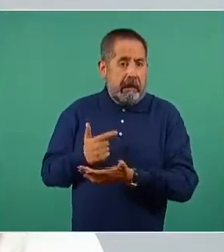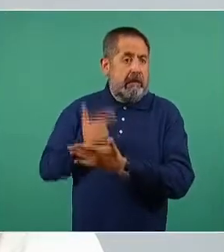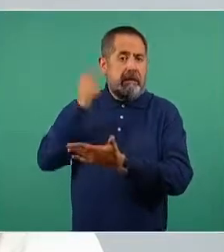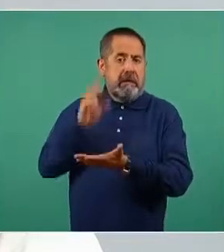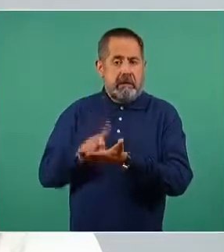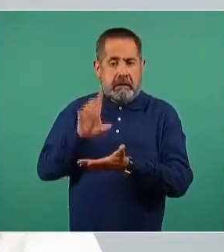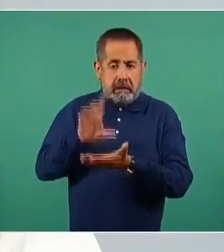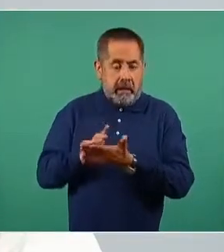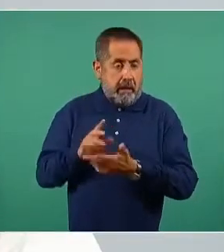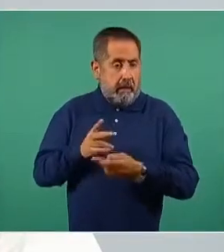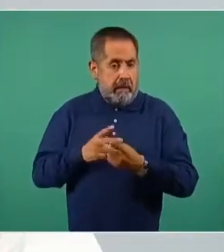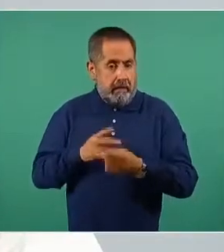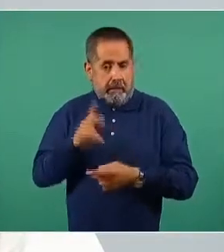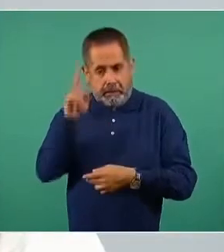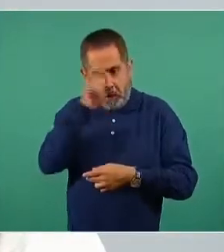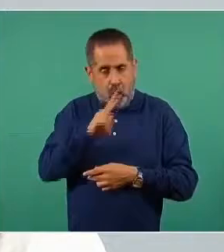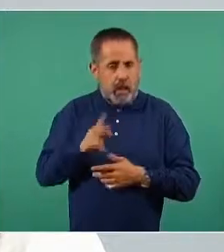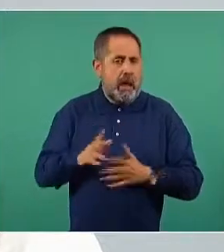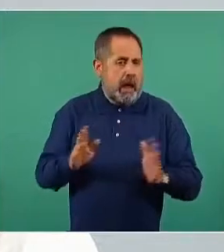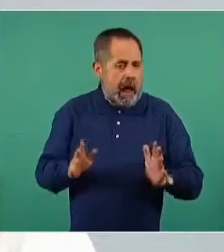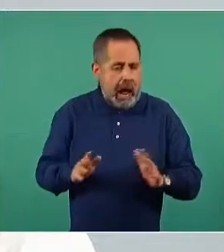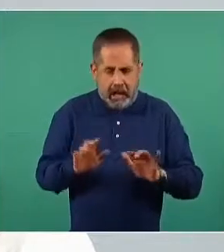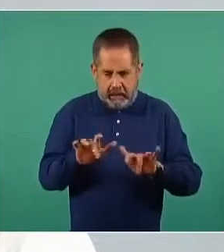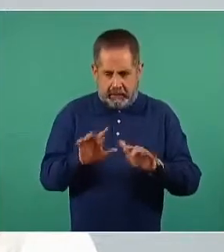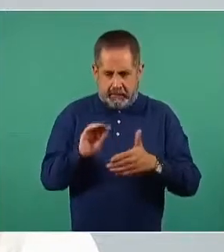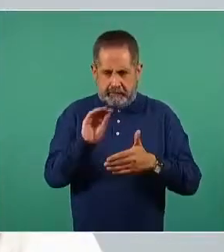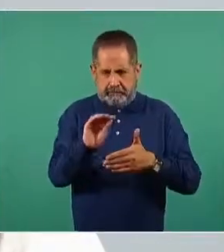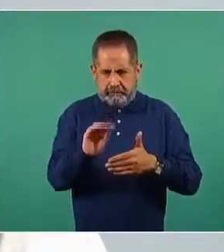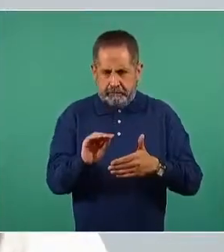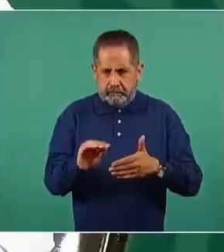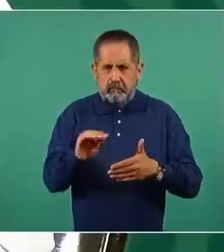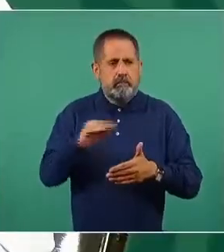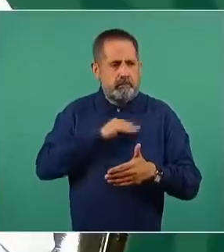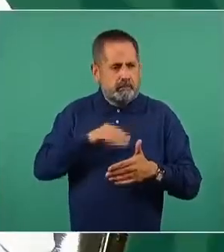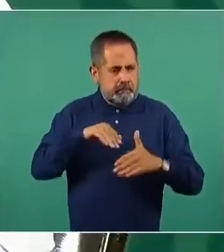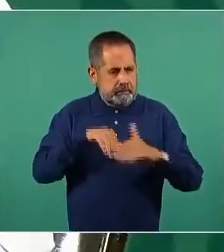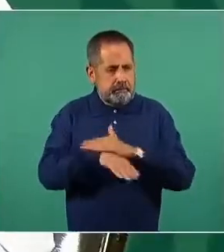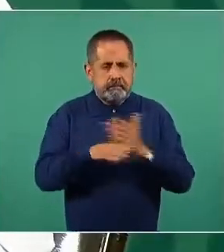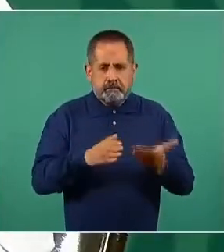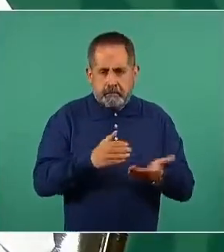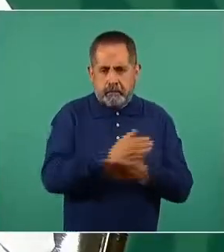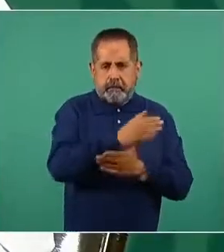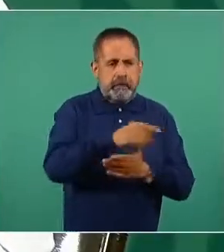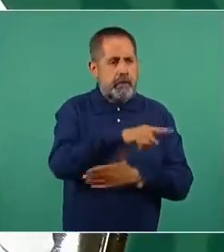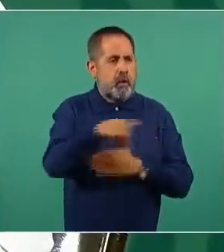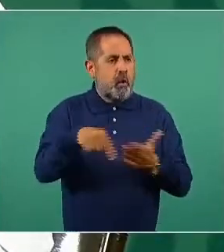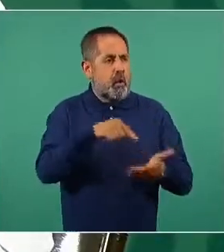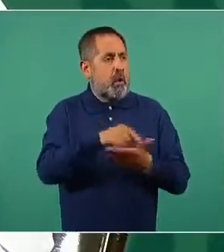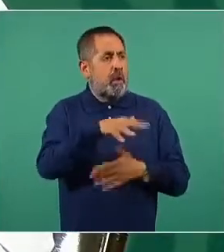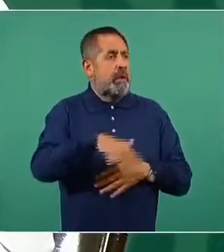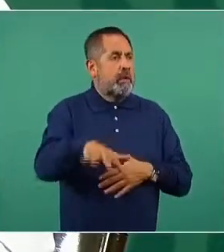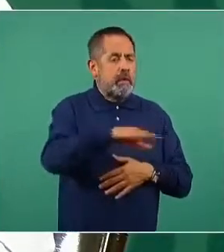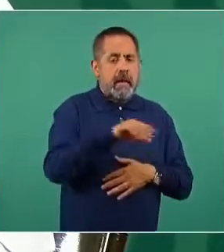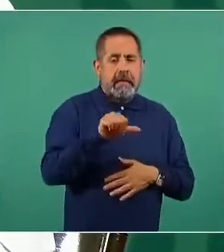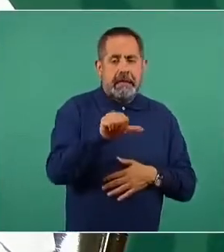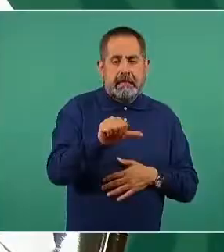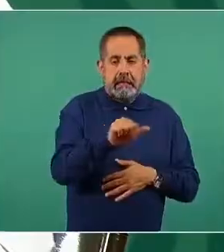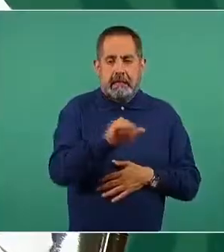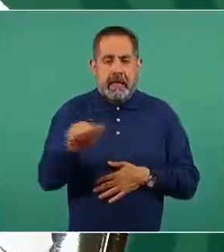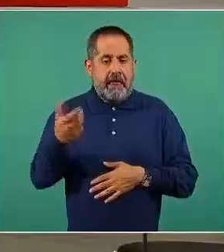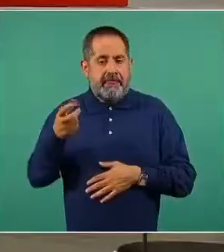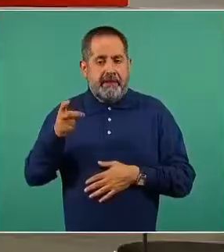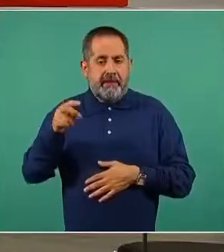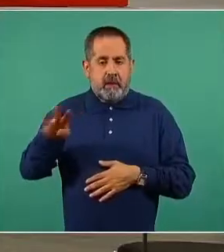padecer un cuadro grave de COVID, para poder acceder a este espacio en el que personas entre 16 y